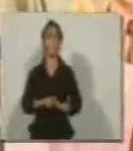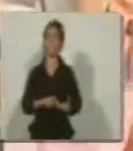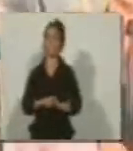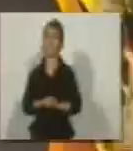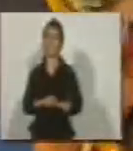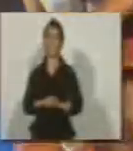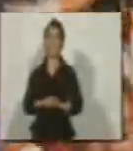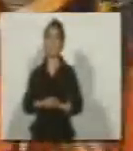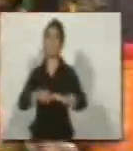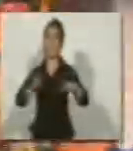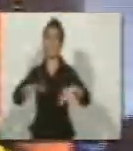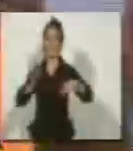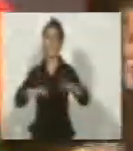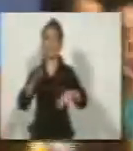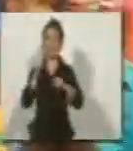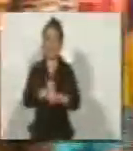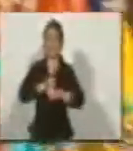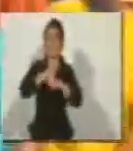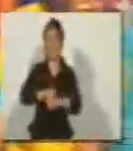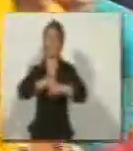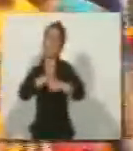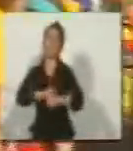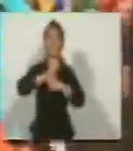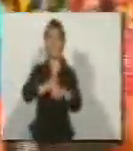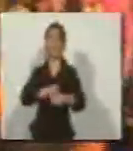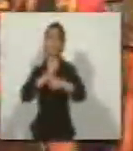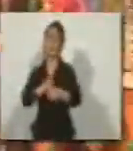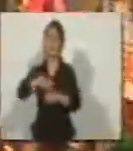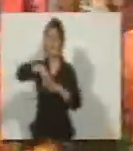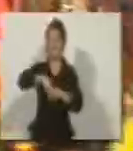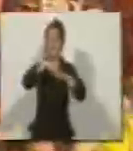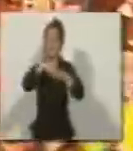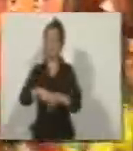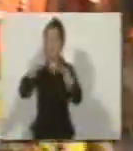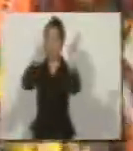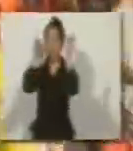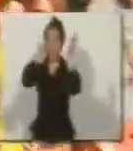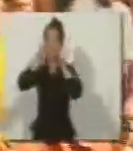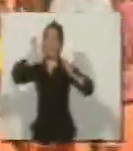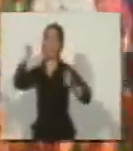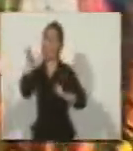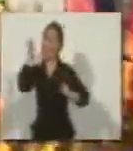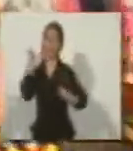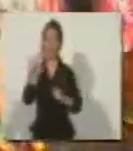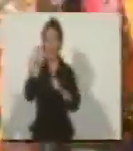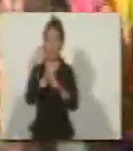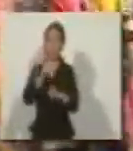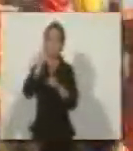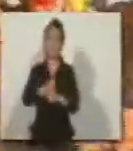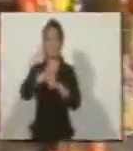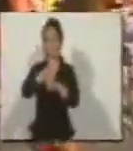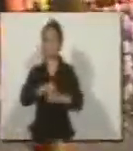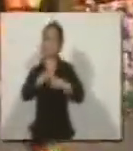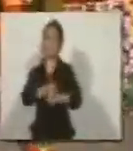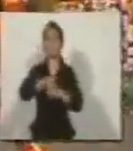estar. Tacatá, tacatá, tacatá, tacatá, tacatá, tacatá, tacatá. Al caballito y a palos, al caballito y a palos.